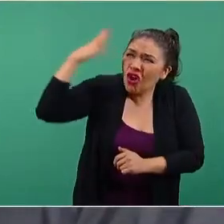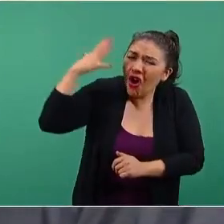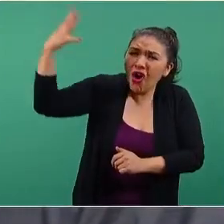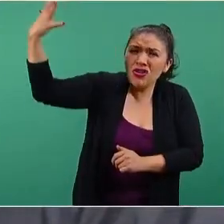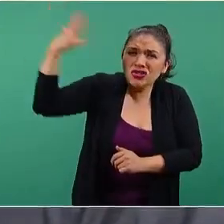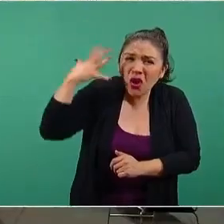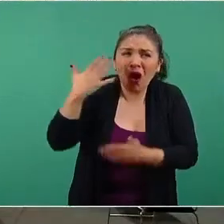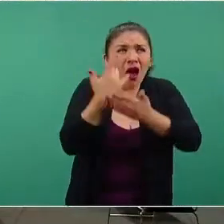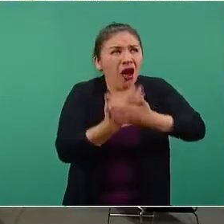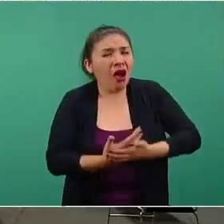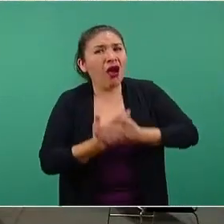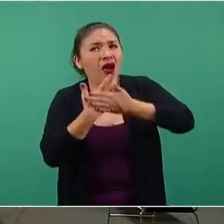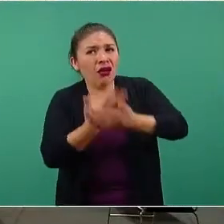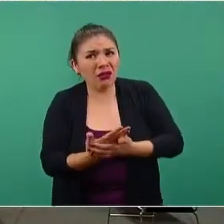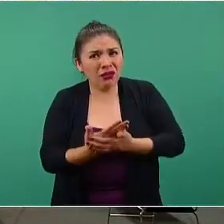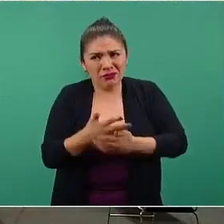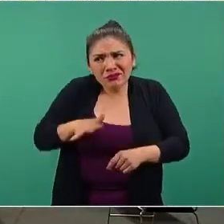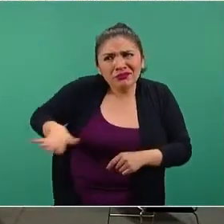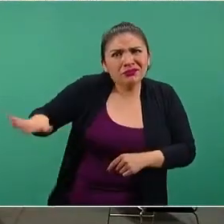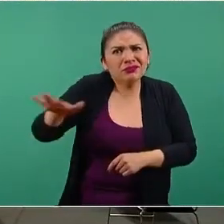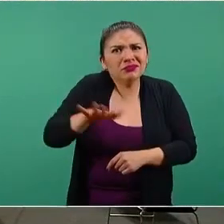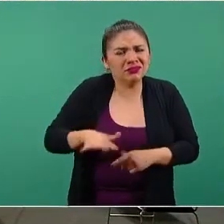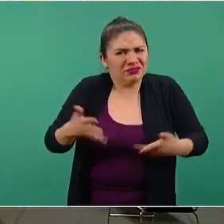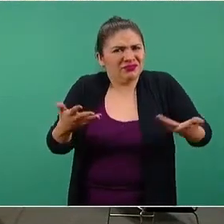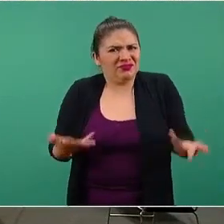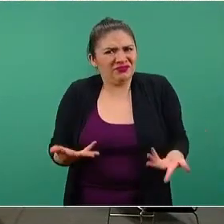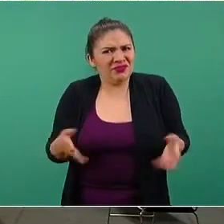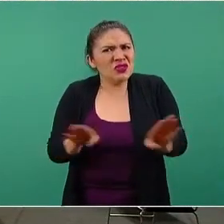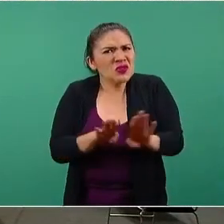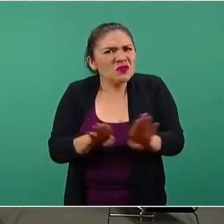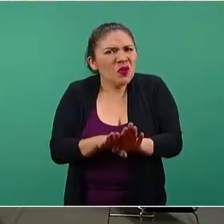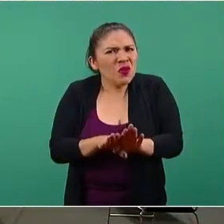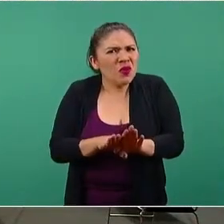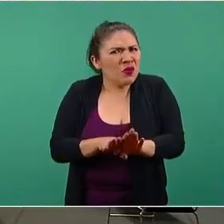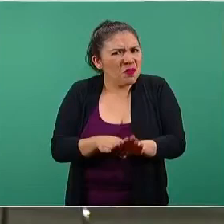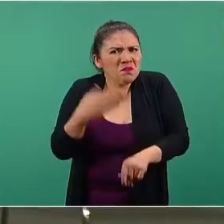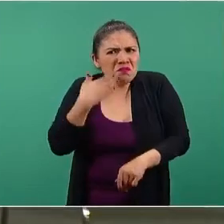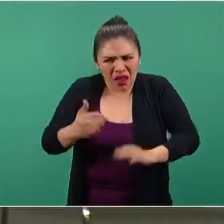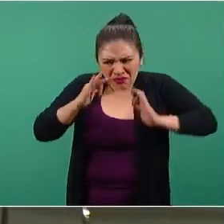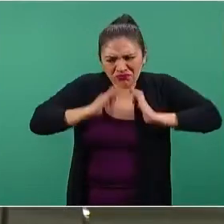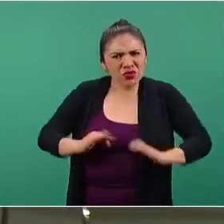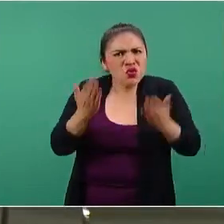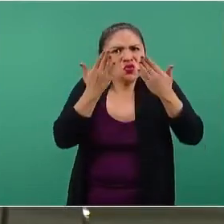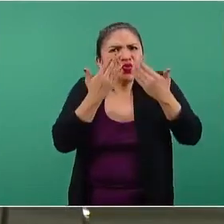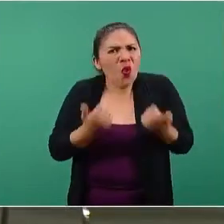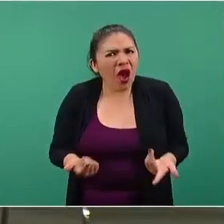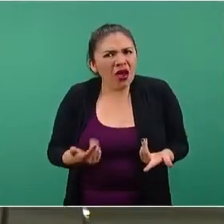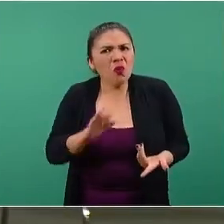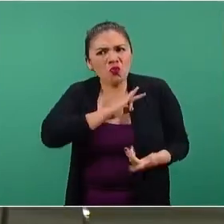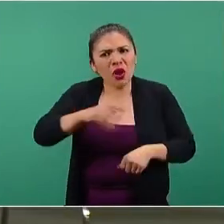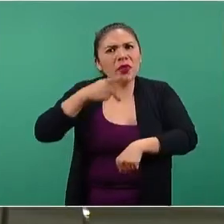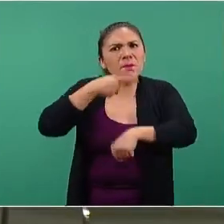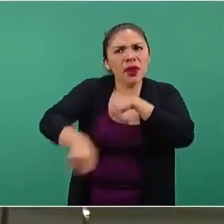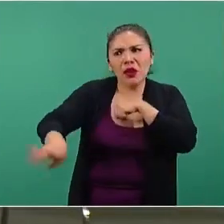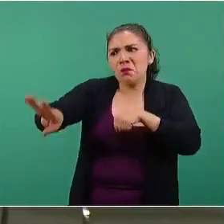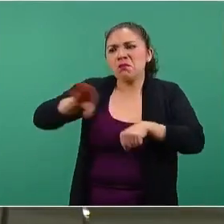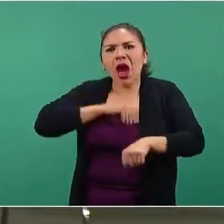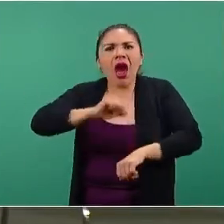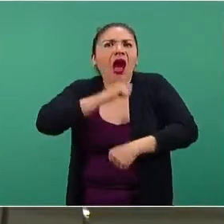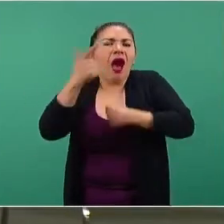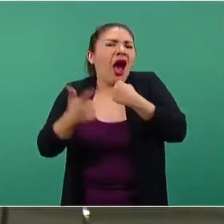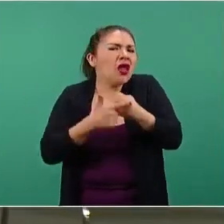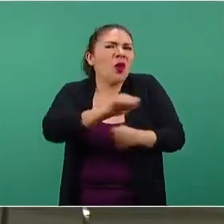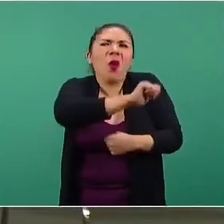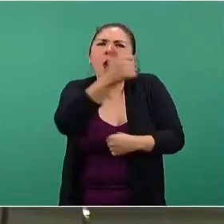en la intemperie, en una condición no solo poco confortable, sino que le expone al riesgo de contagio y